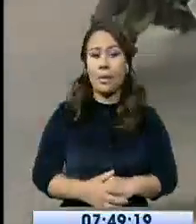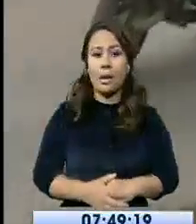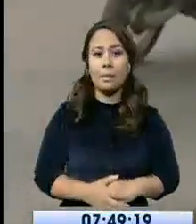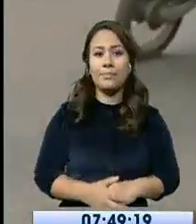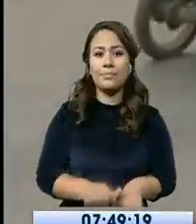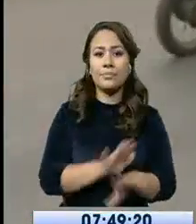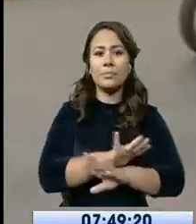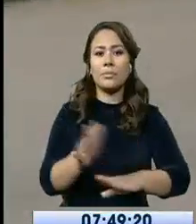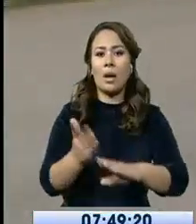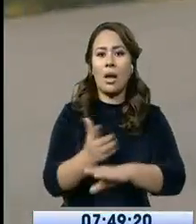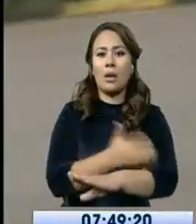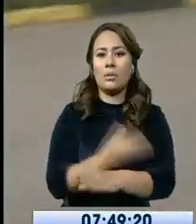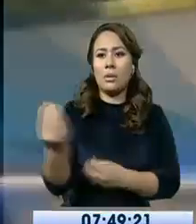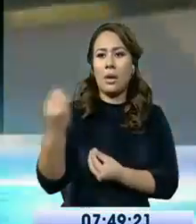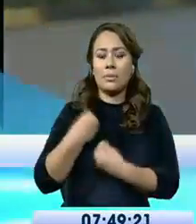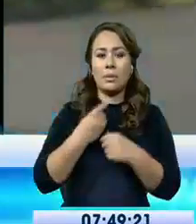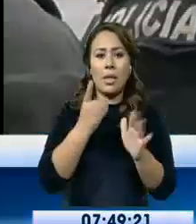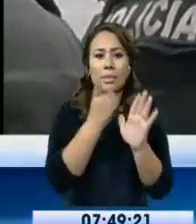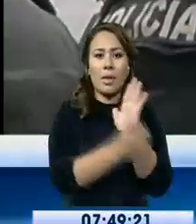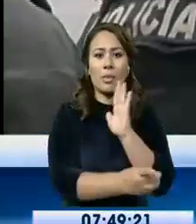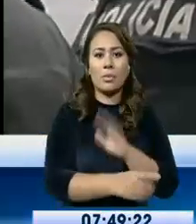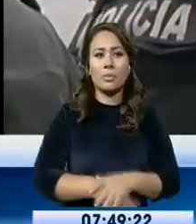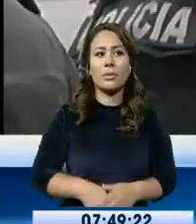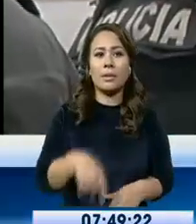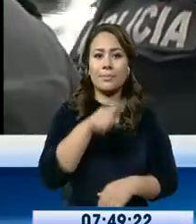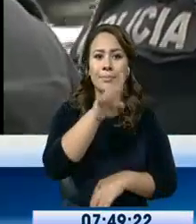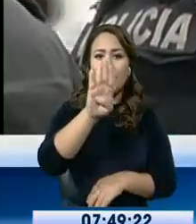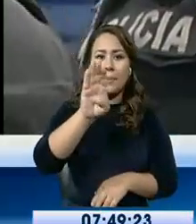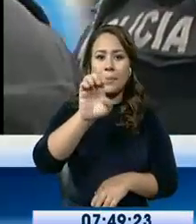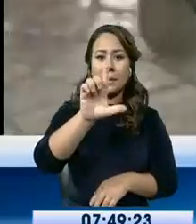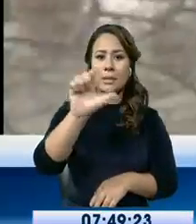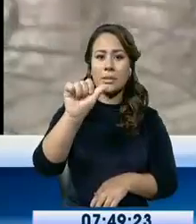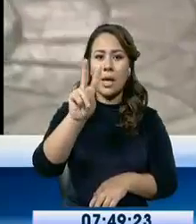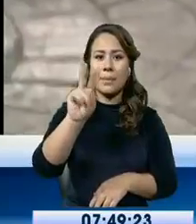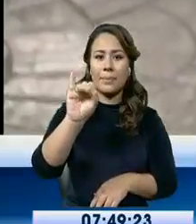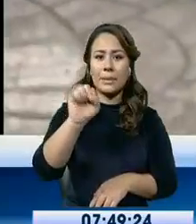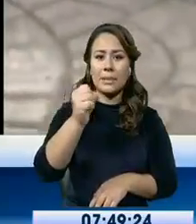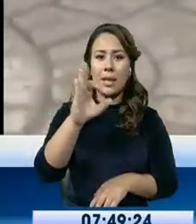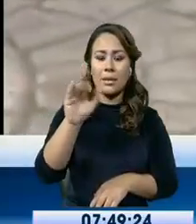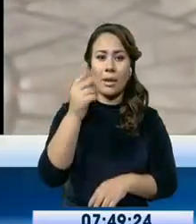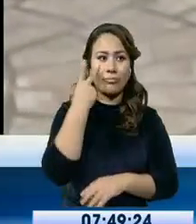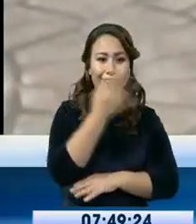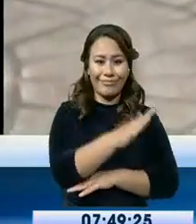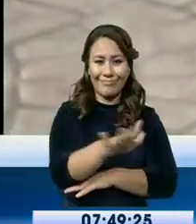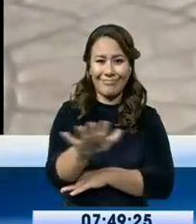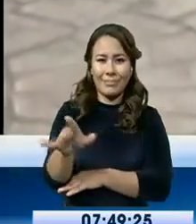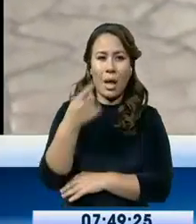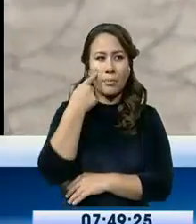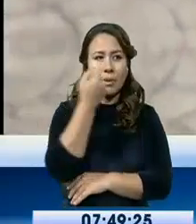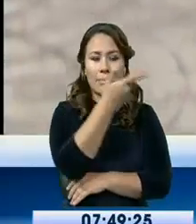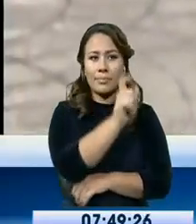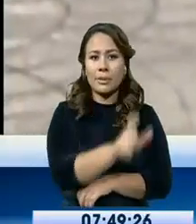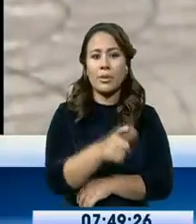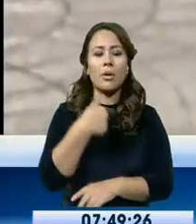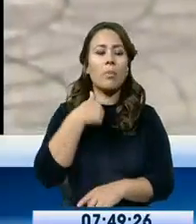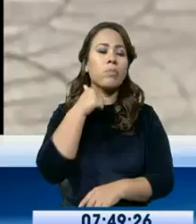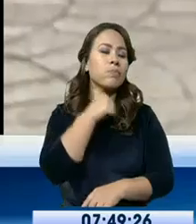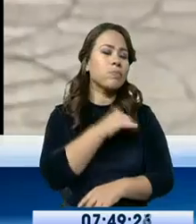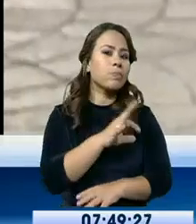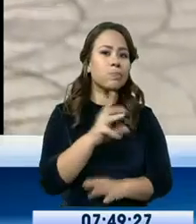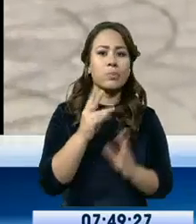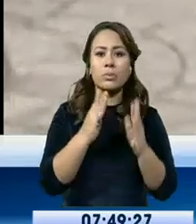Una denuncia alertó a la policía del distrito Bellavista en el norte de Guayaquil. En ese sector, un ciudadano fue asaltado en su